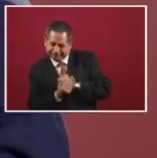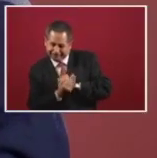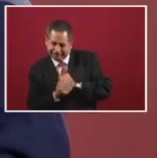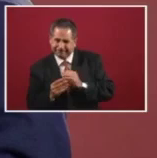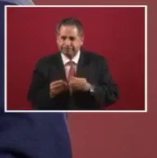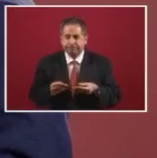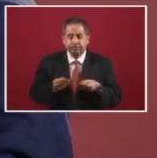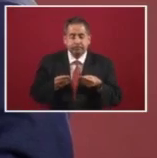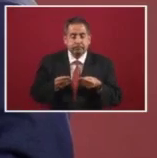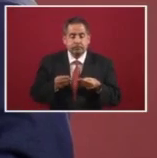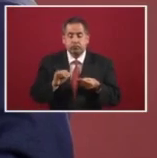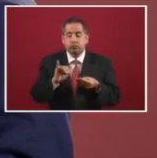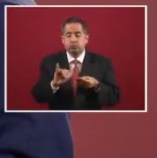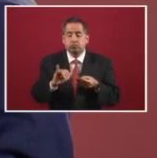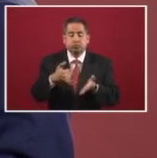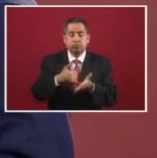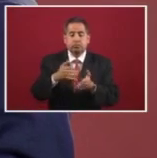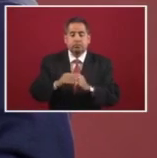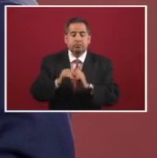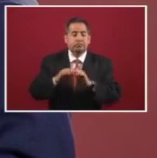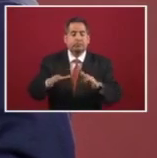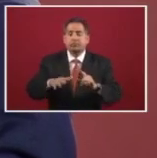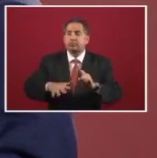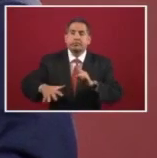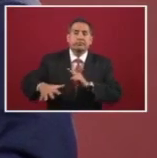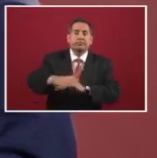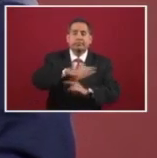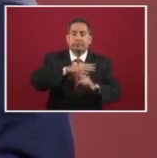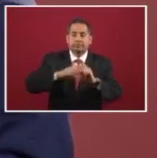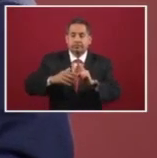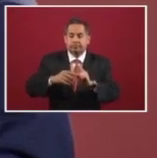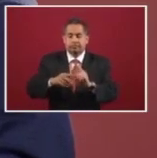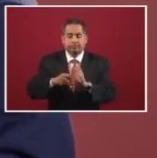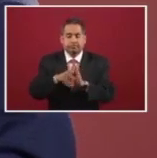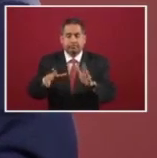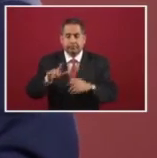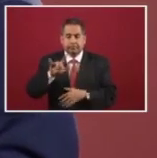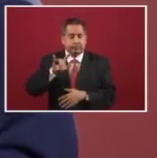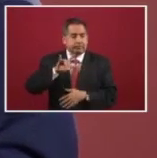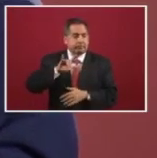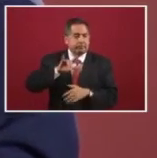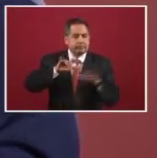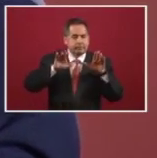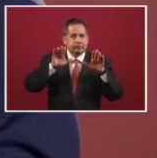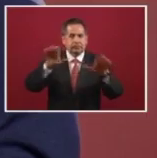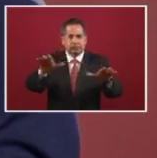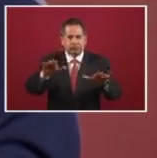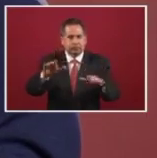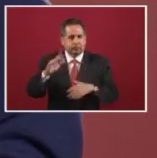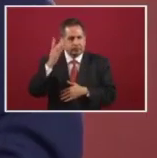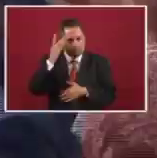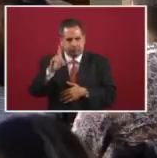El jueves se publica el manifiesto de impacto ambiental del aeropuerto de Santa Lucía.